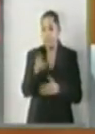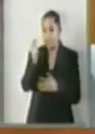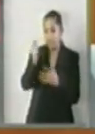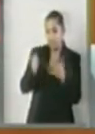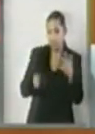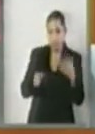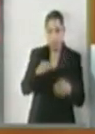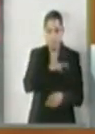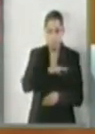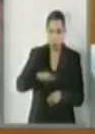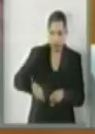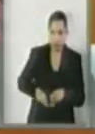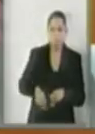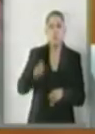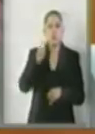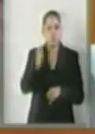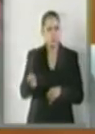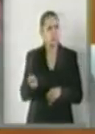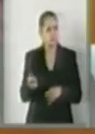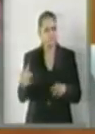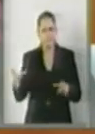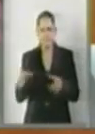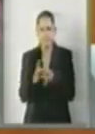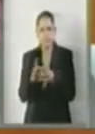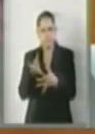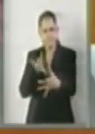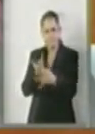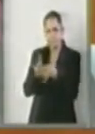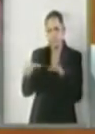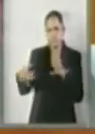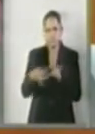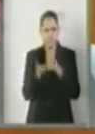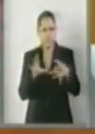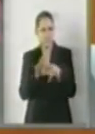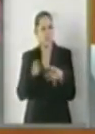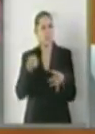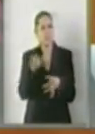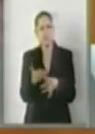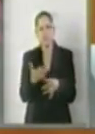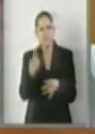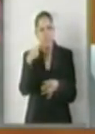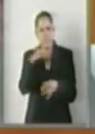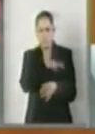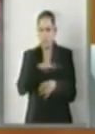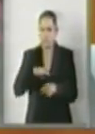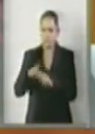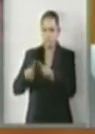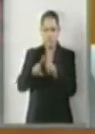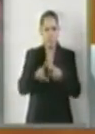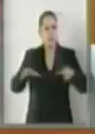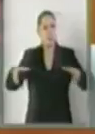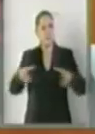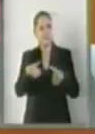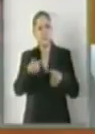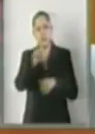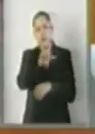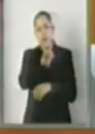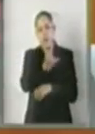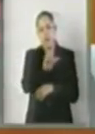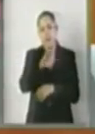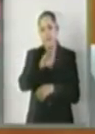son parte de la zona metropolitana Laja Bajío y en todo caso lo que se requiere